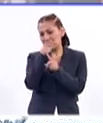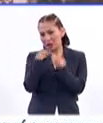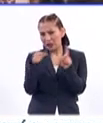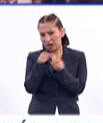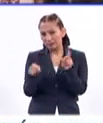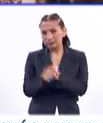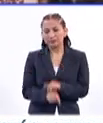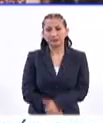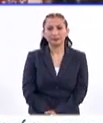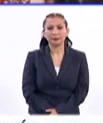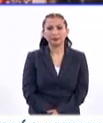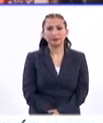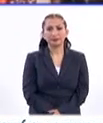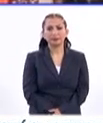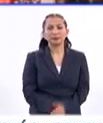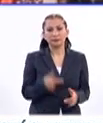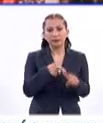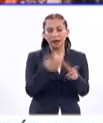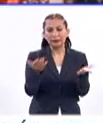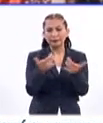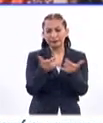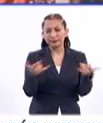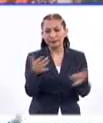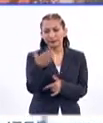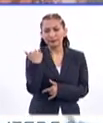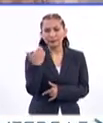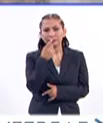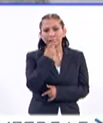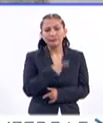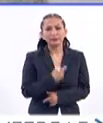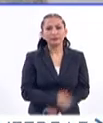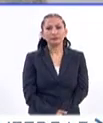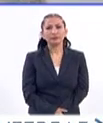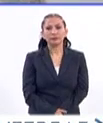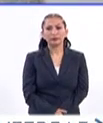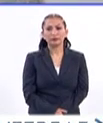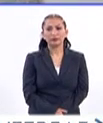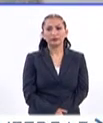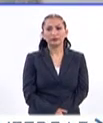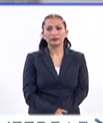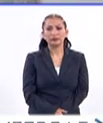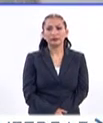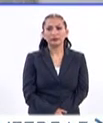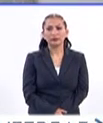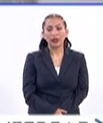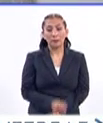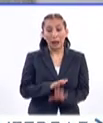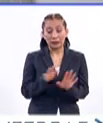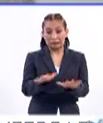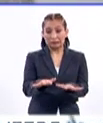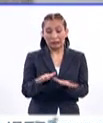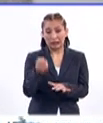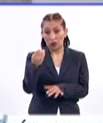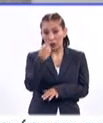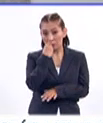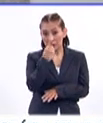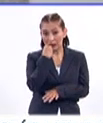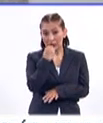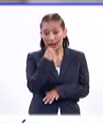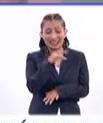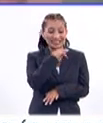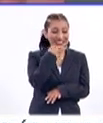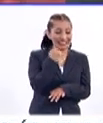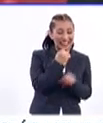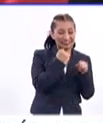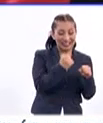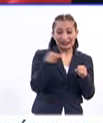en bus. Ok, adelante, continúa con lo que nos estabas comentando. Bueno, lo más impactante fue eso, que de la